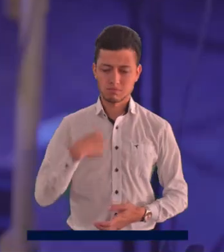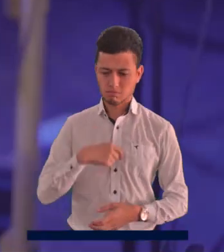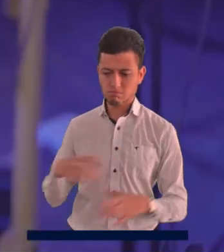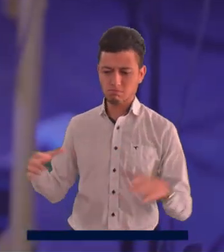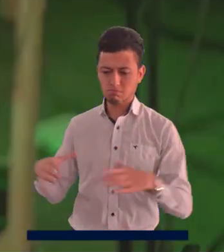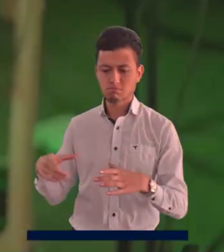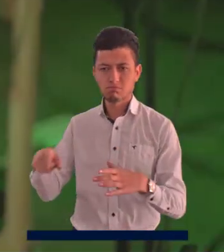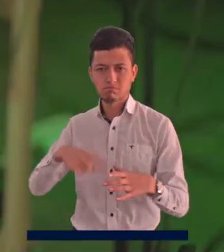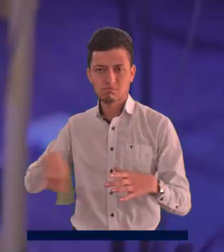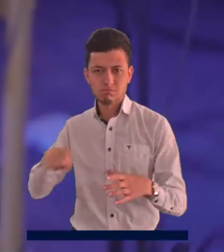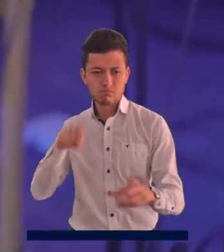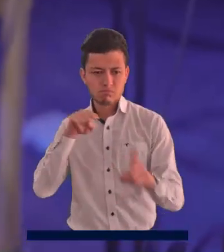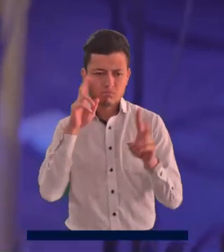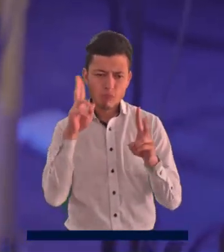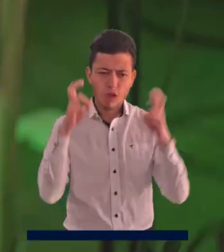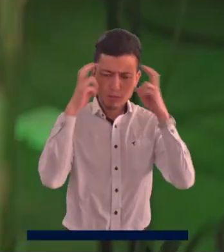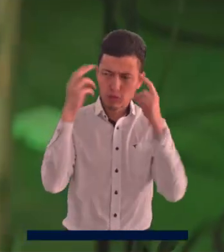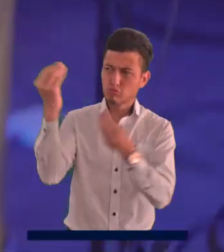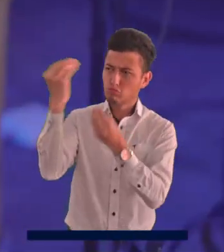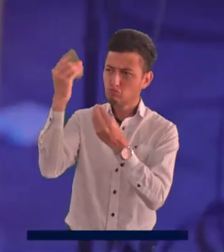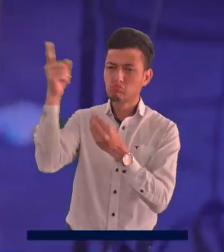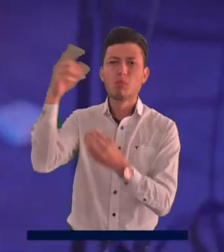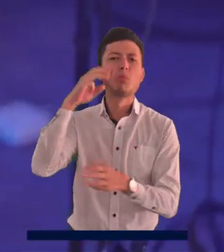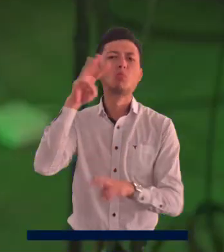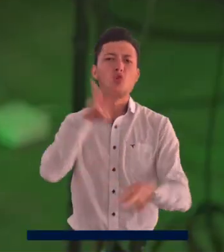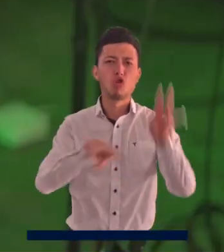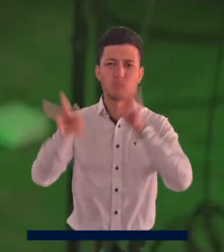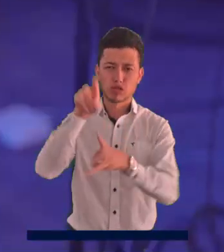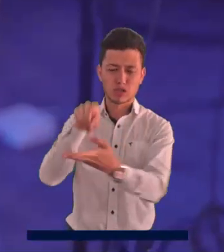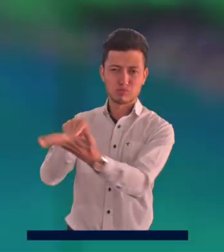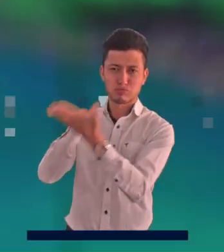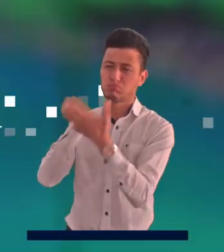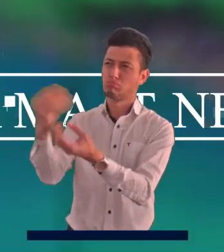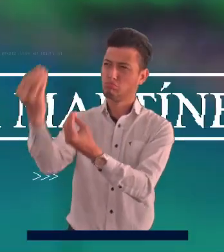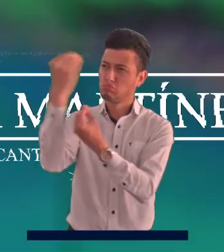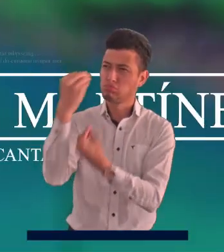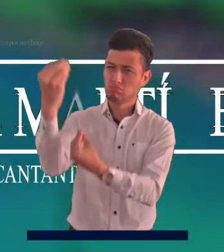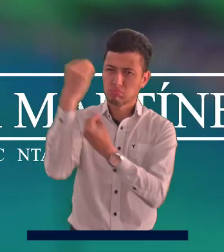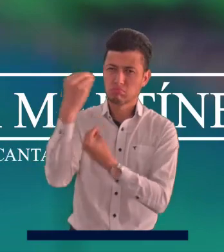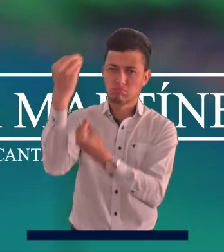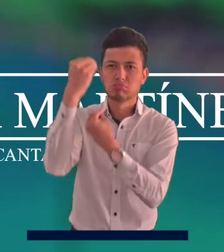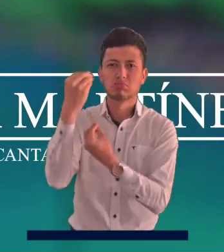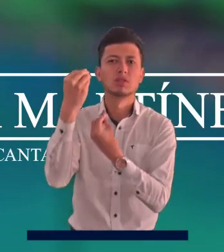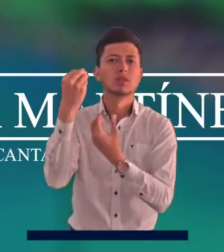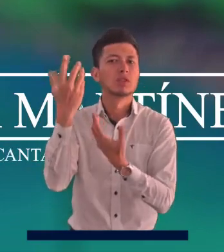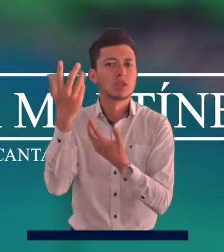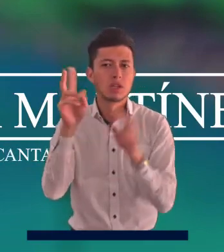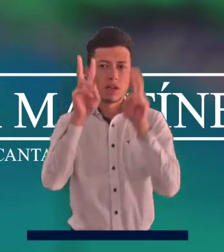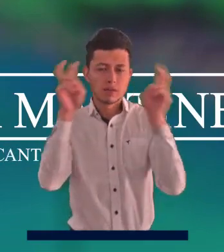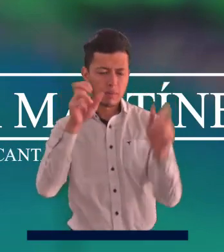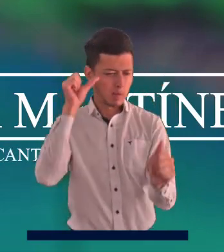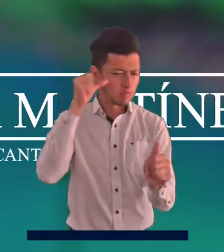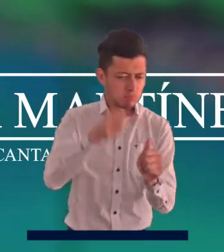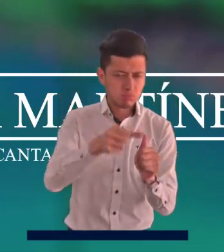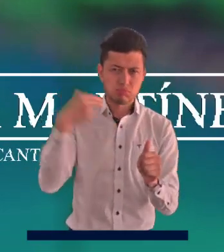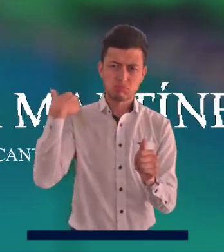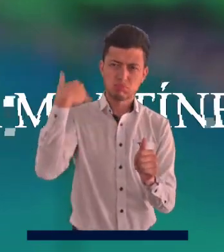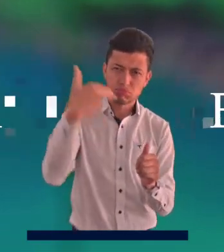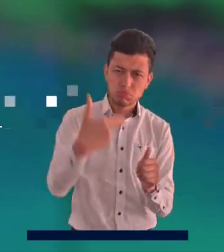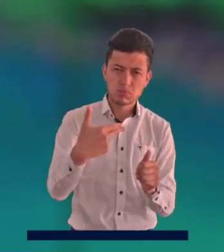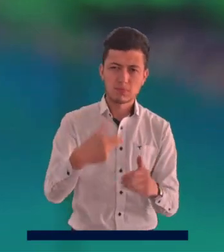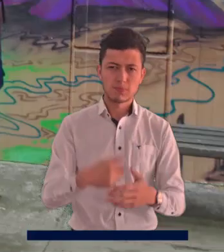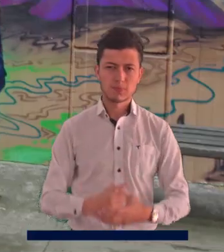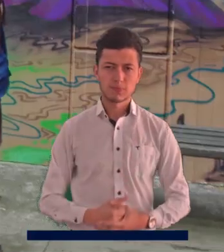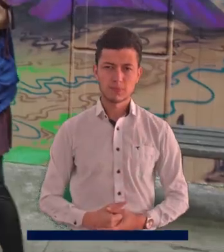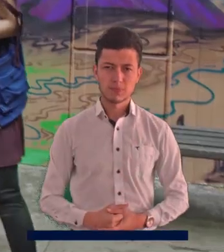Gracias al Centro Nacional de Memoria Histórica, al conocimiento que adquirimos a través del museo que nos capacitaron un poco más de lo que tiene que ver con la